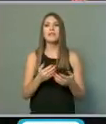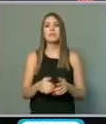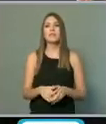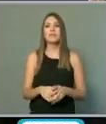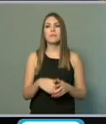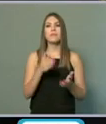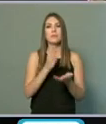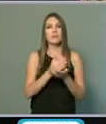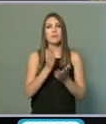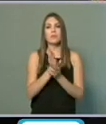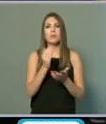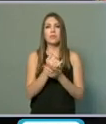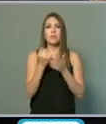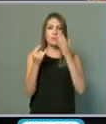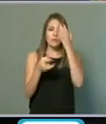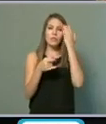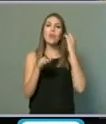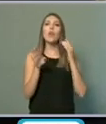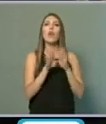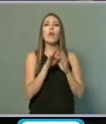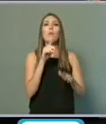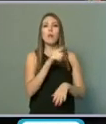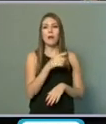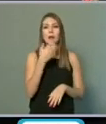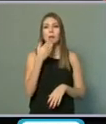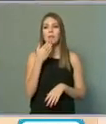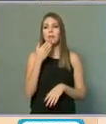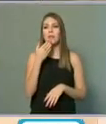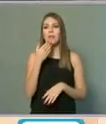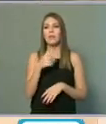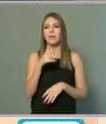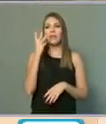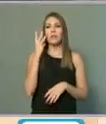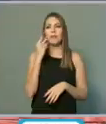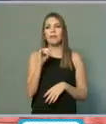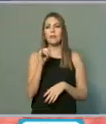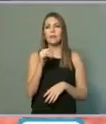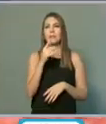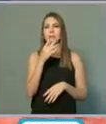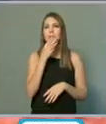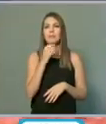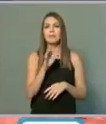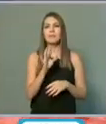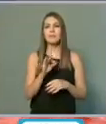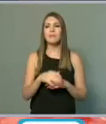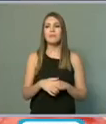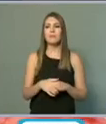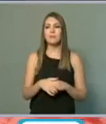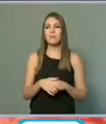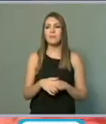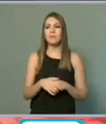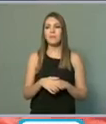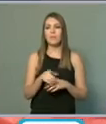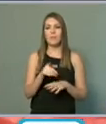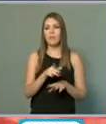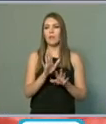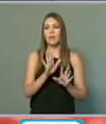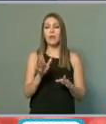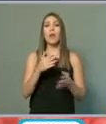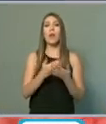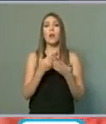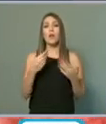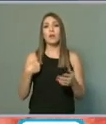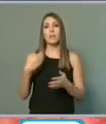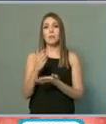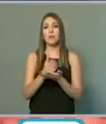Vamos cortando cubitos. ¿Cómo vamos por allá, Pam? Muy bien. Ay, Perfecto. estos limones están buenísimos, de verdad. Perfecto, Pame, con esos. Ahora, en lo que yo voy picando esto,